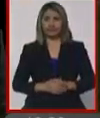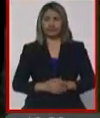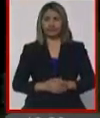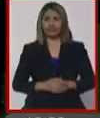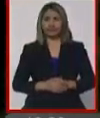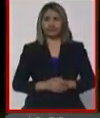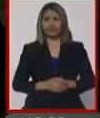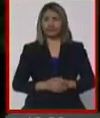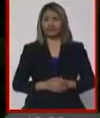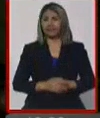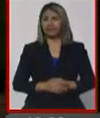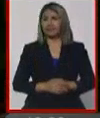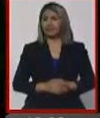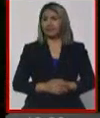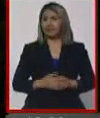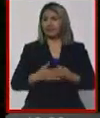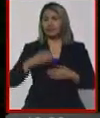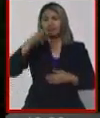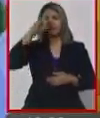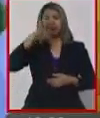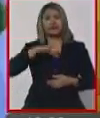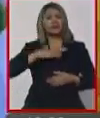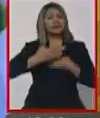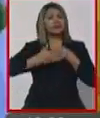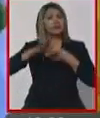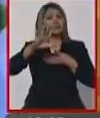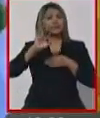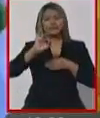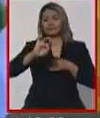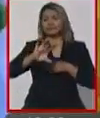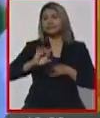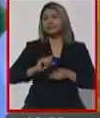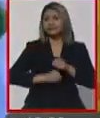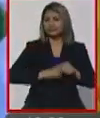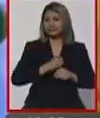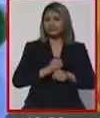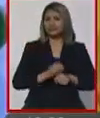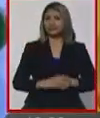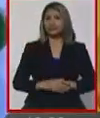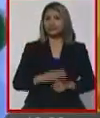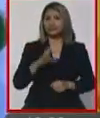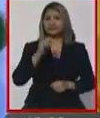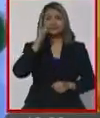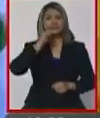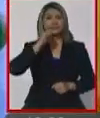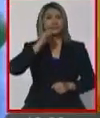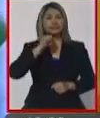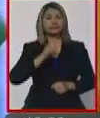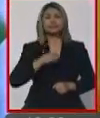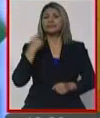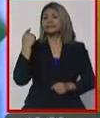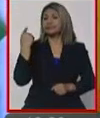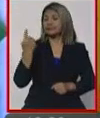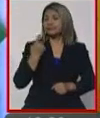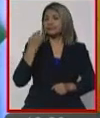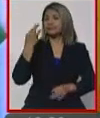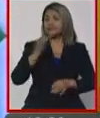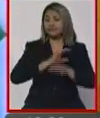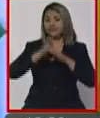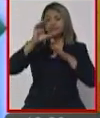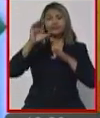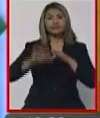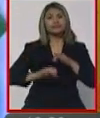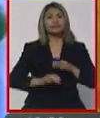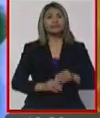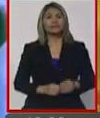De varones a partir de 58 años de edad. C. Mujeres, siempre y cuando hayan